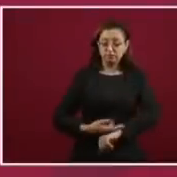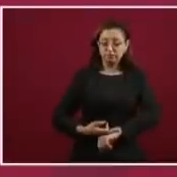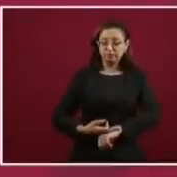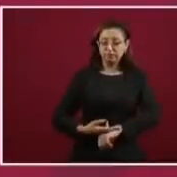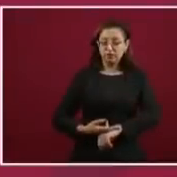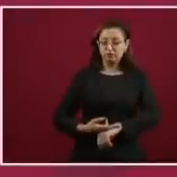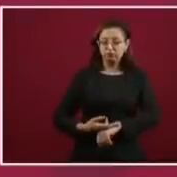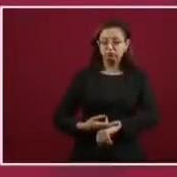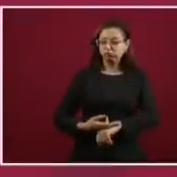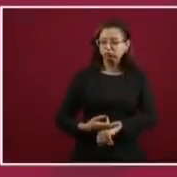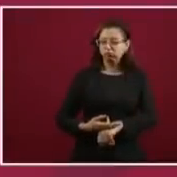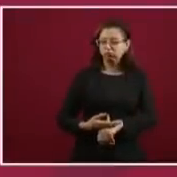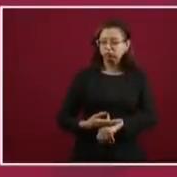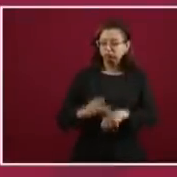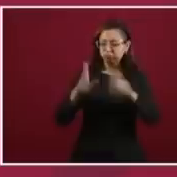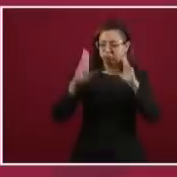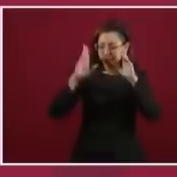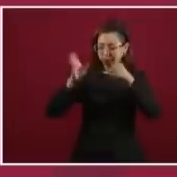de manera